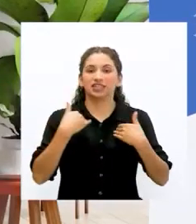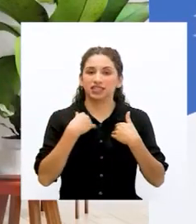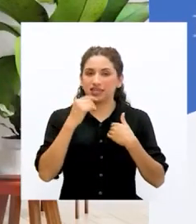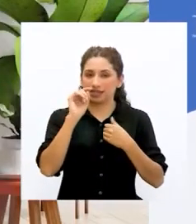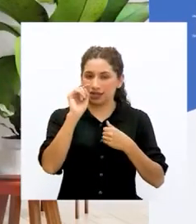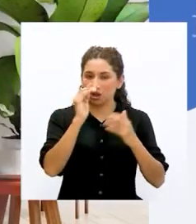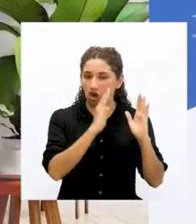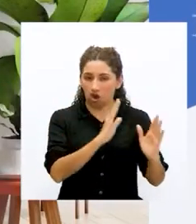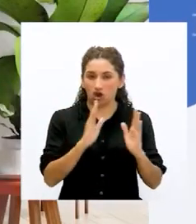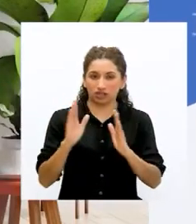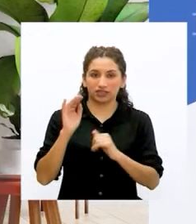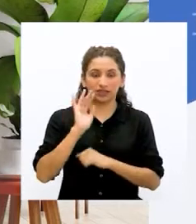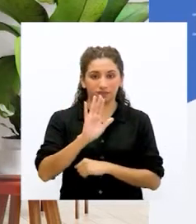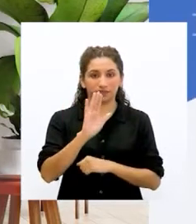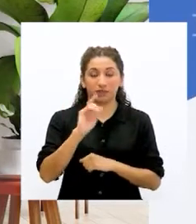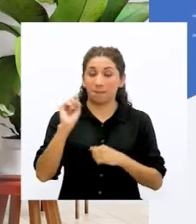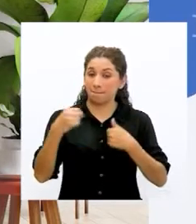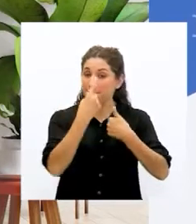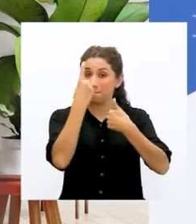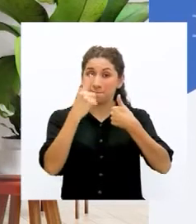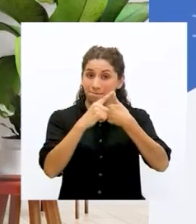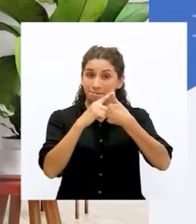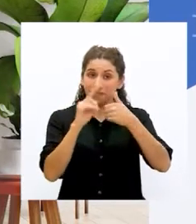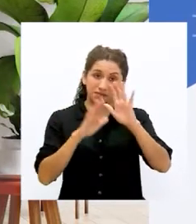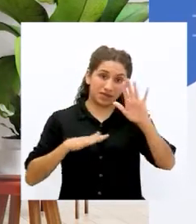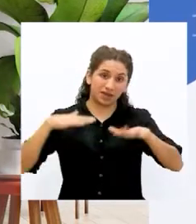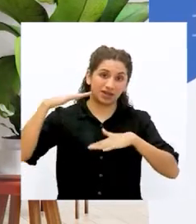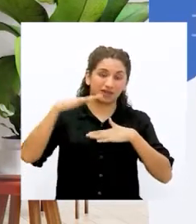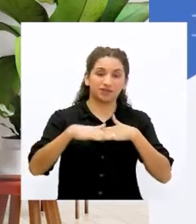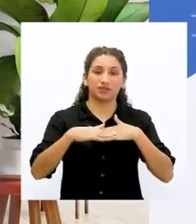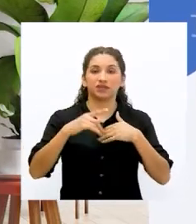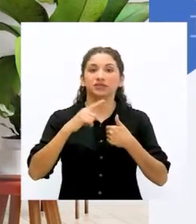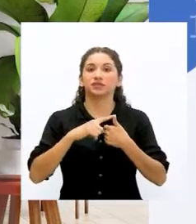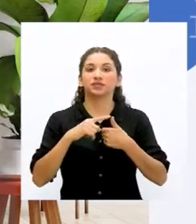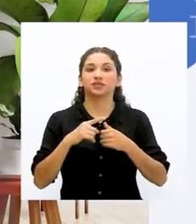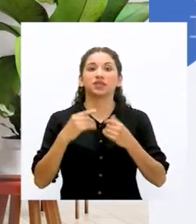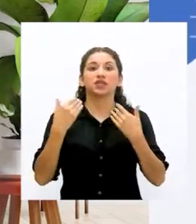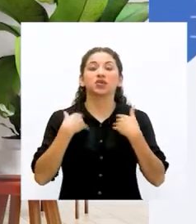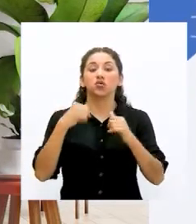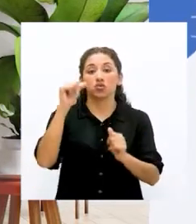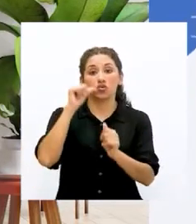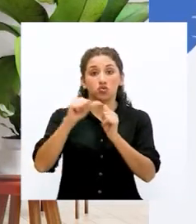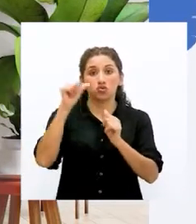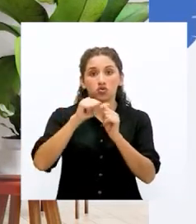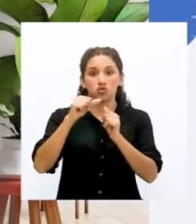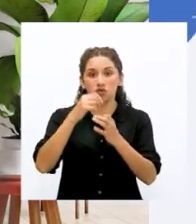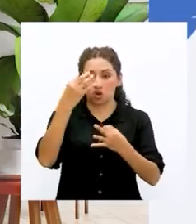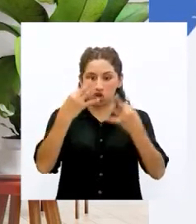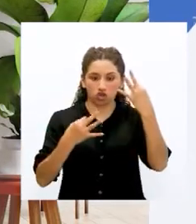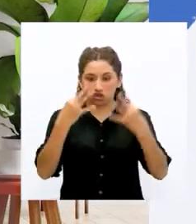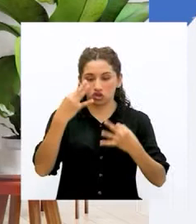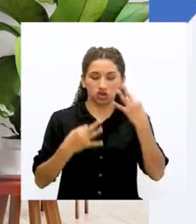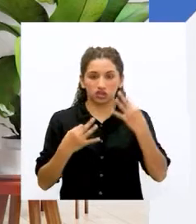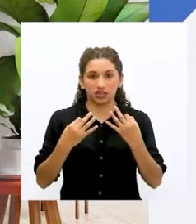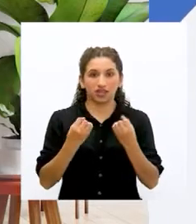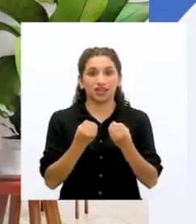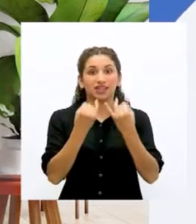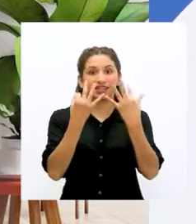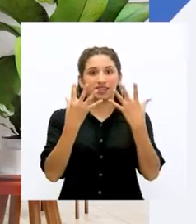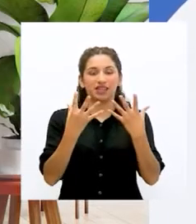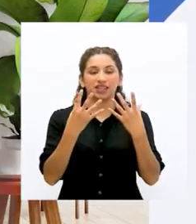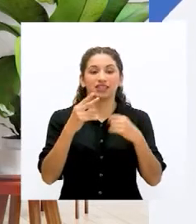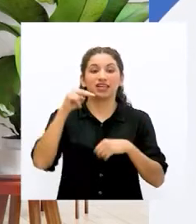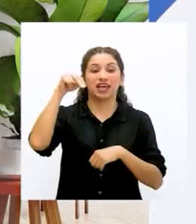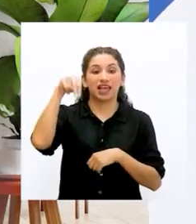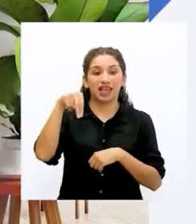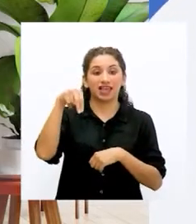pasos. Primer paso, determinamos el número total de datos n, que es igual al